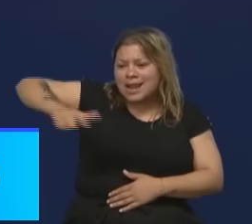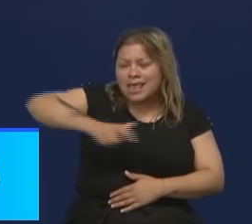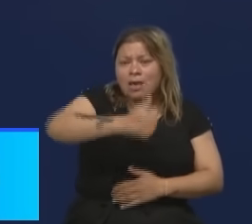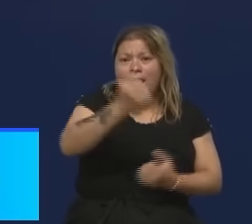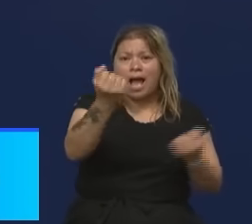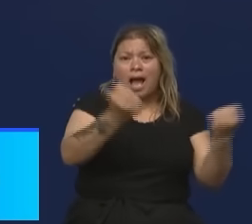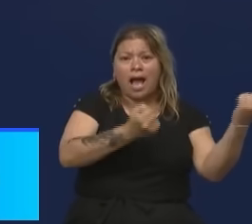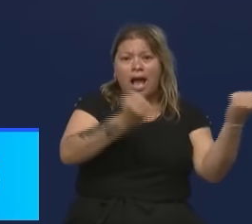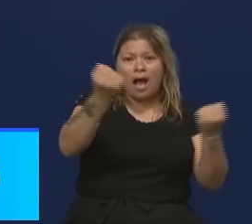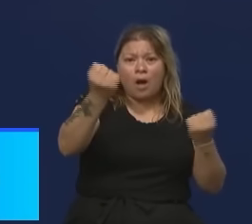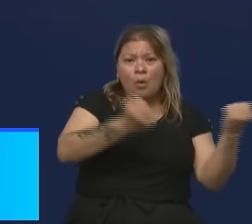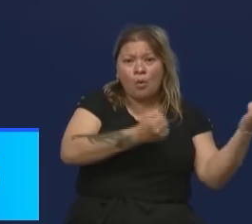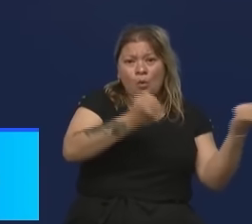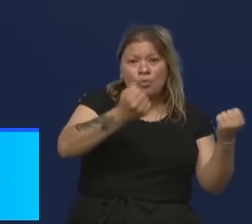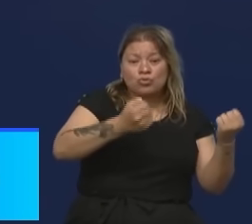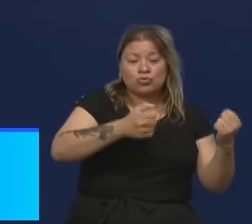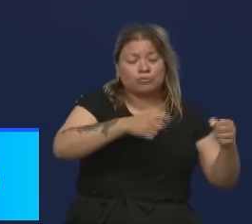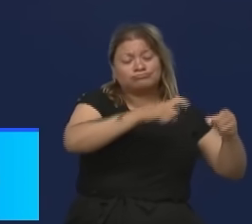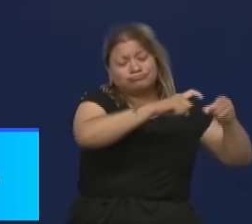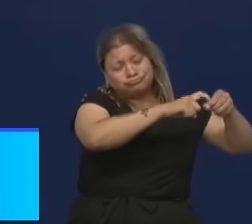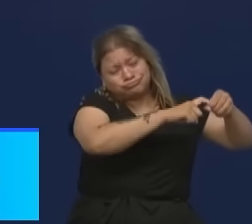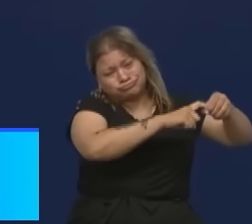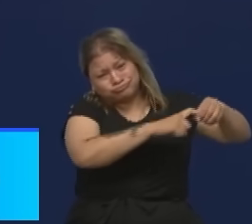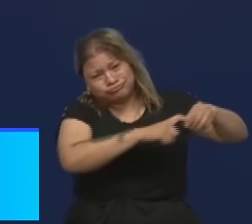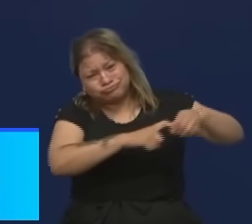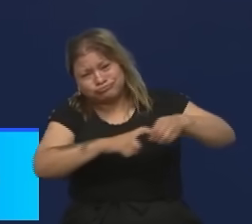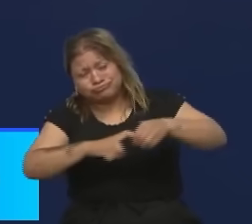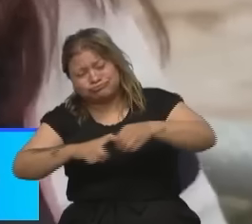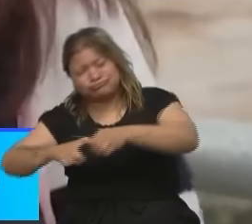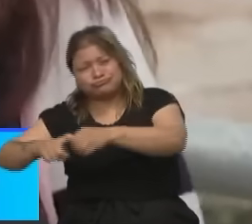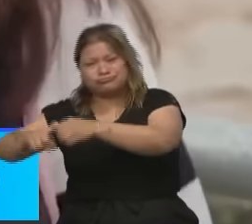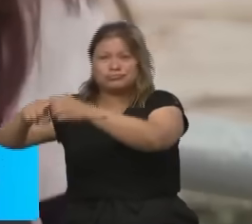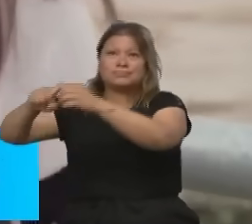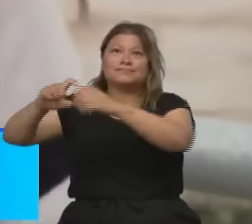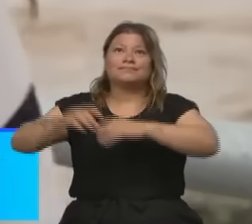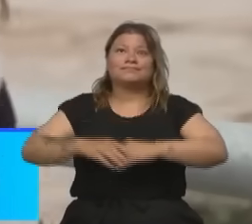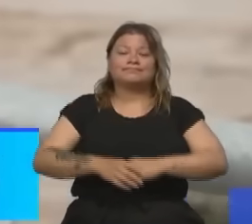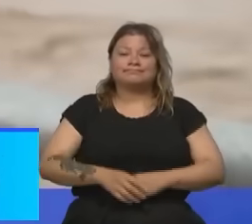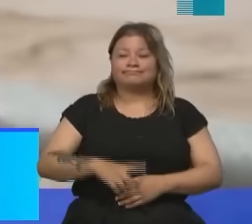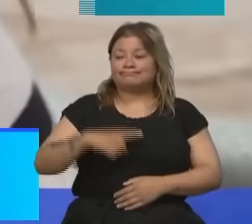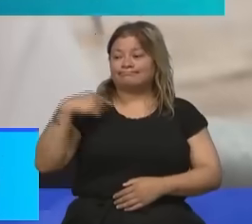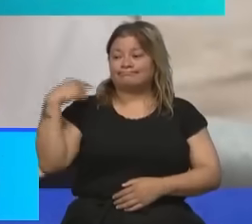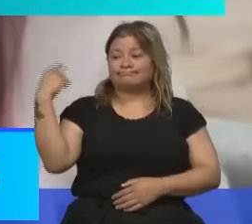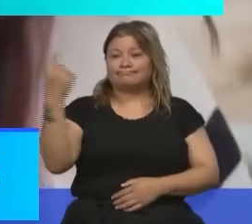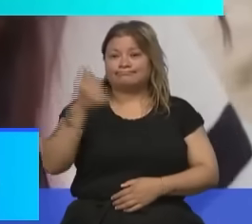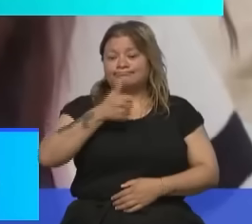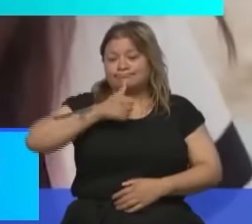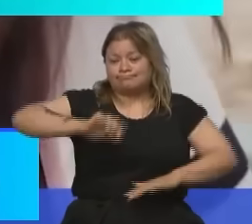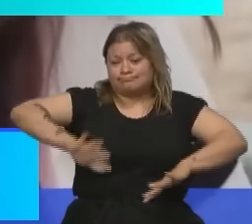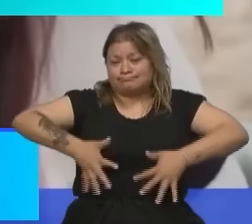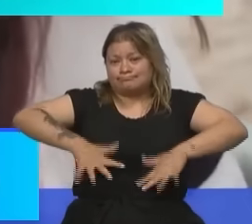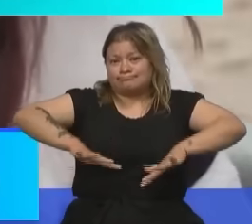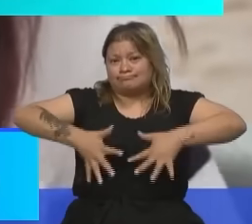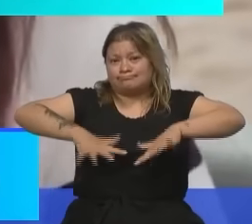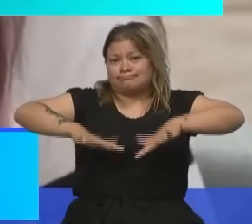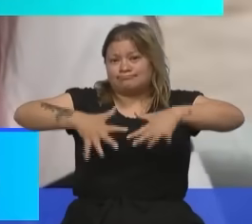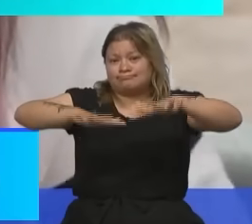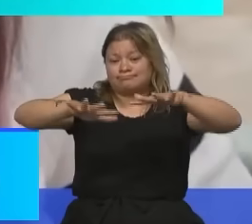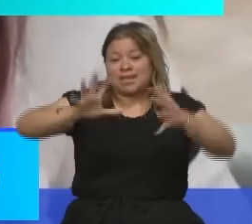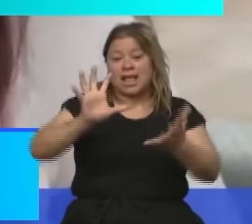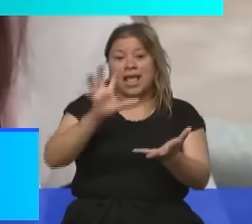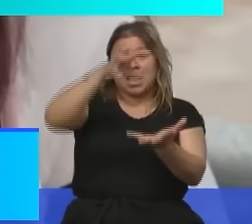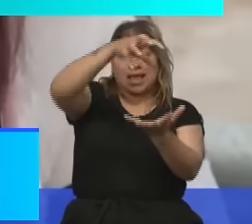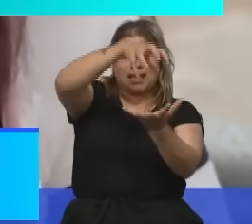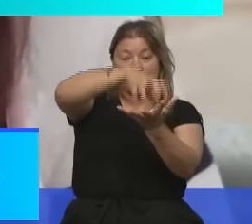fueron arrastrados y apilados como si fueran de juguete. Inundados que han hecho que, pues, que nuestro polígono industrial